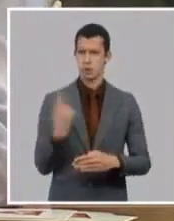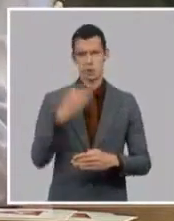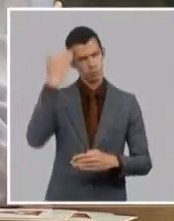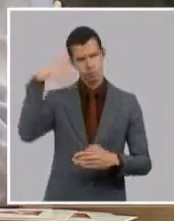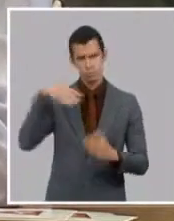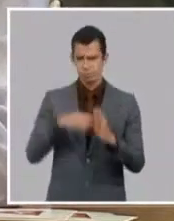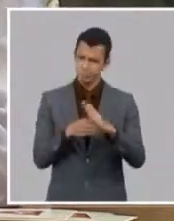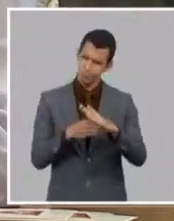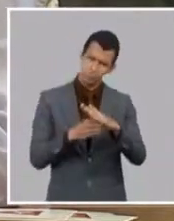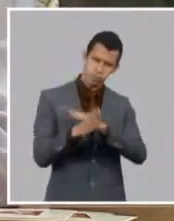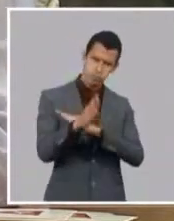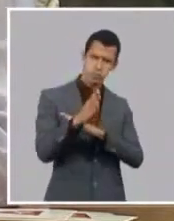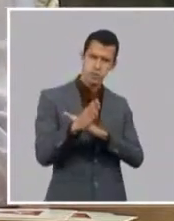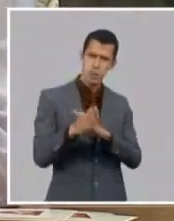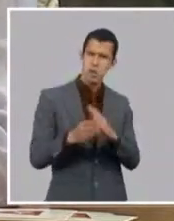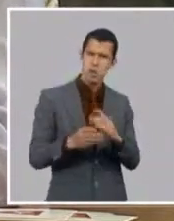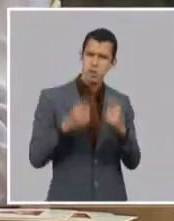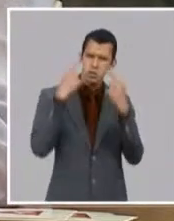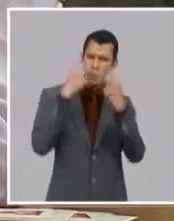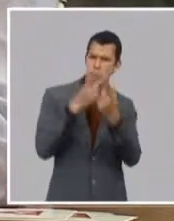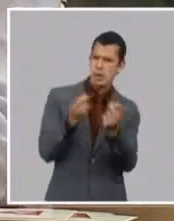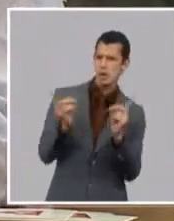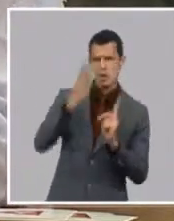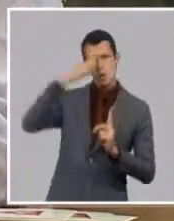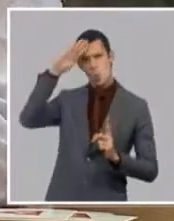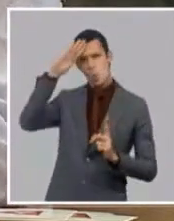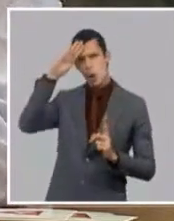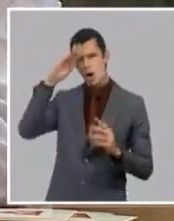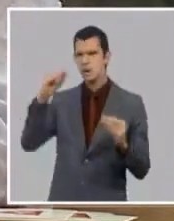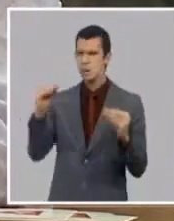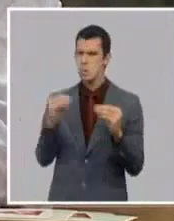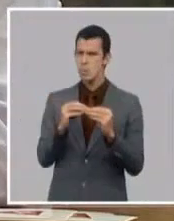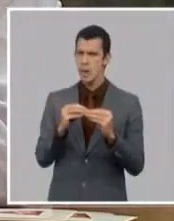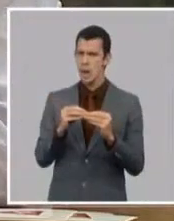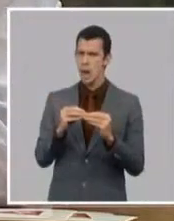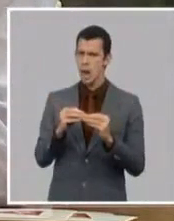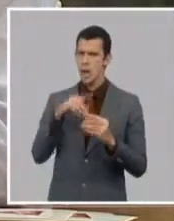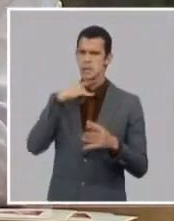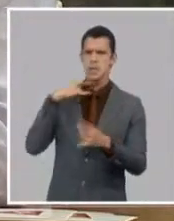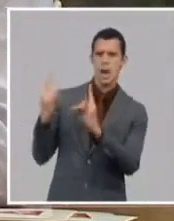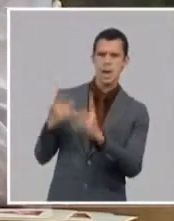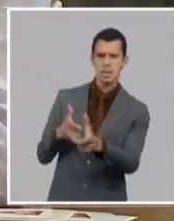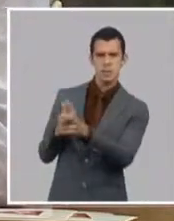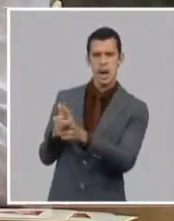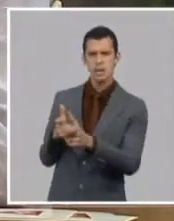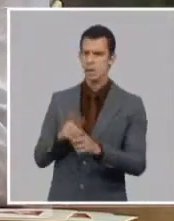construido una justicia social que supera la que pueden exhibir